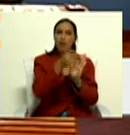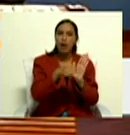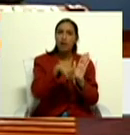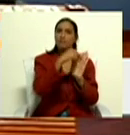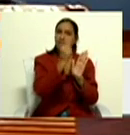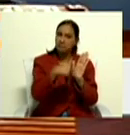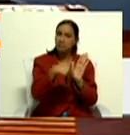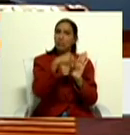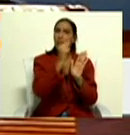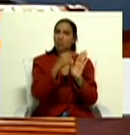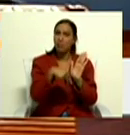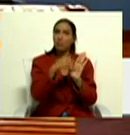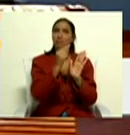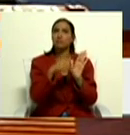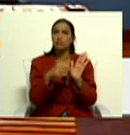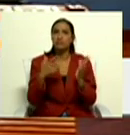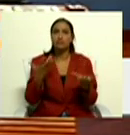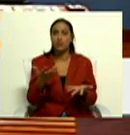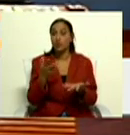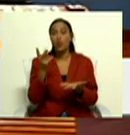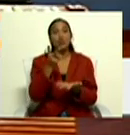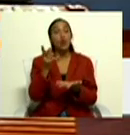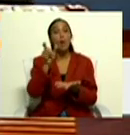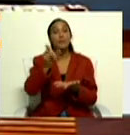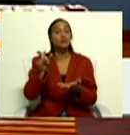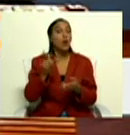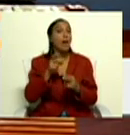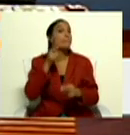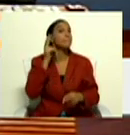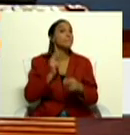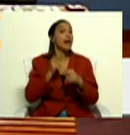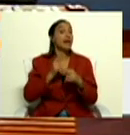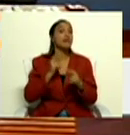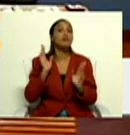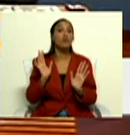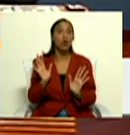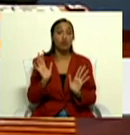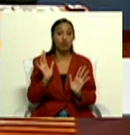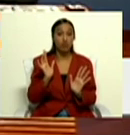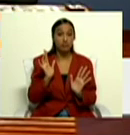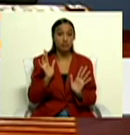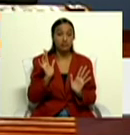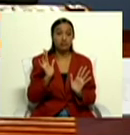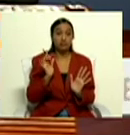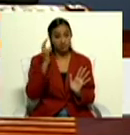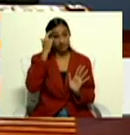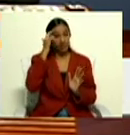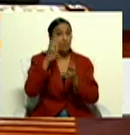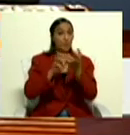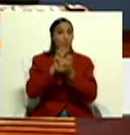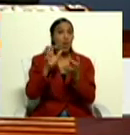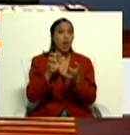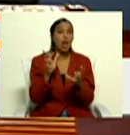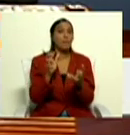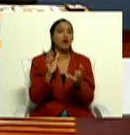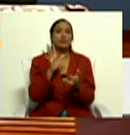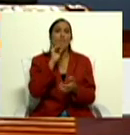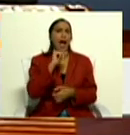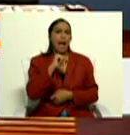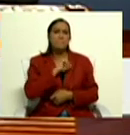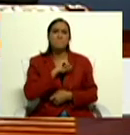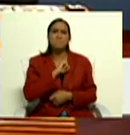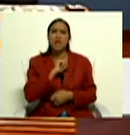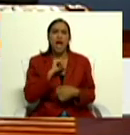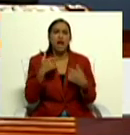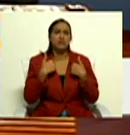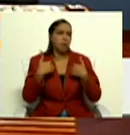son sociópatas muy peligrosos, ya que no temen en su afán, en su odio por